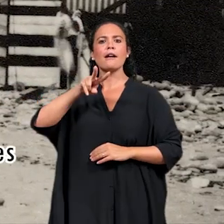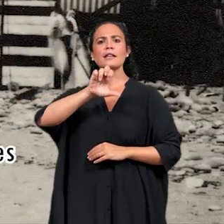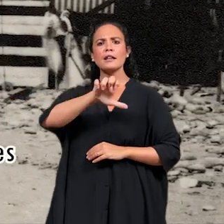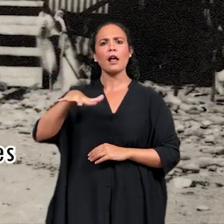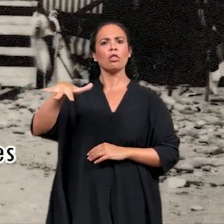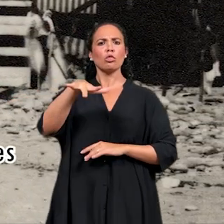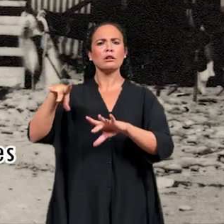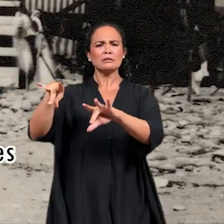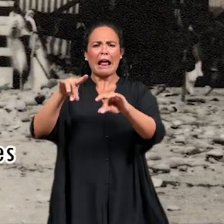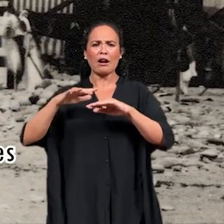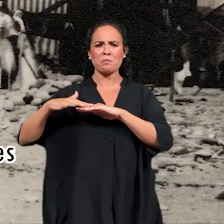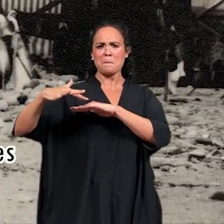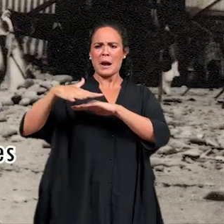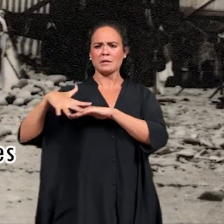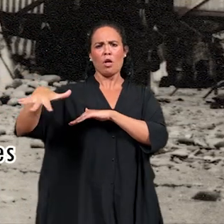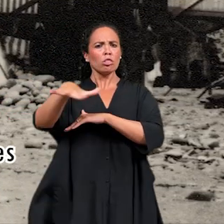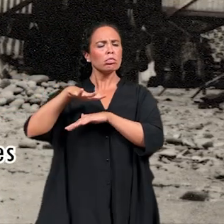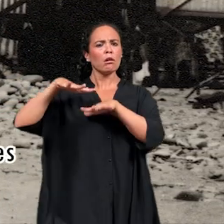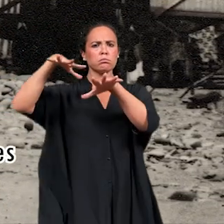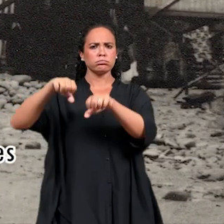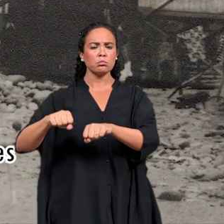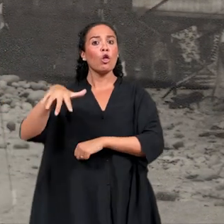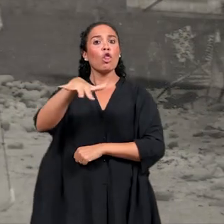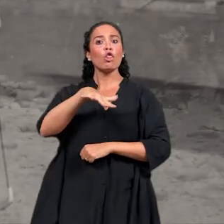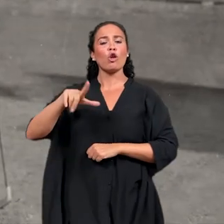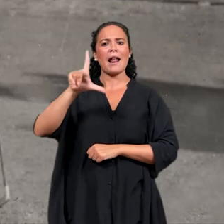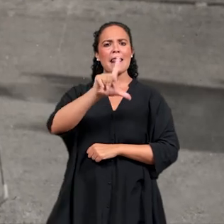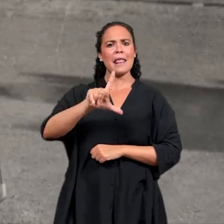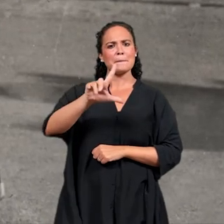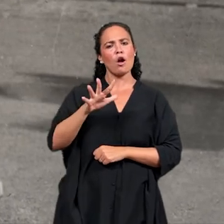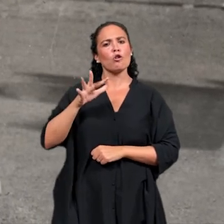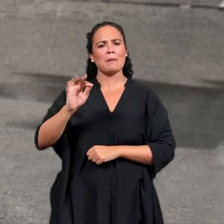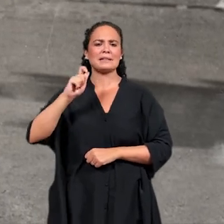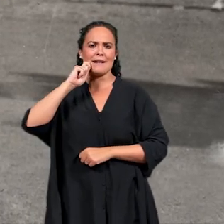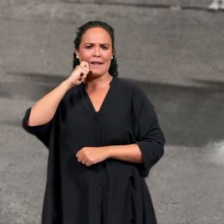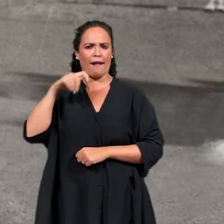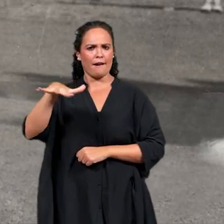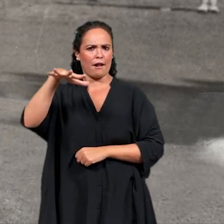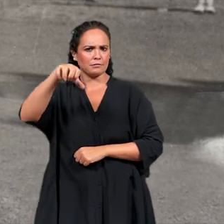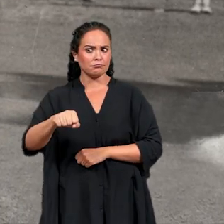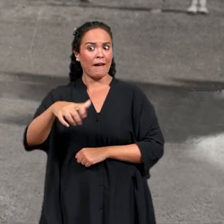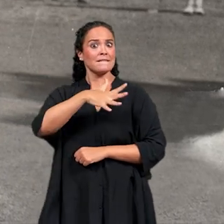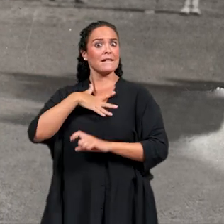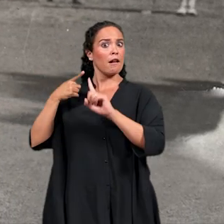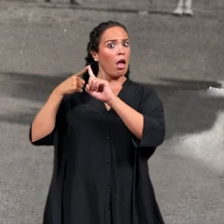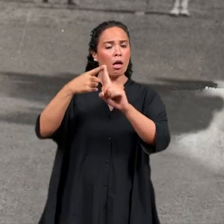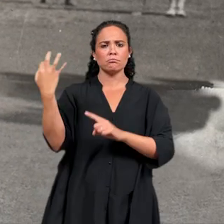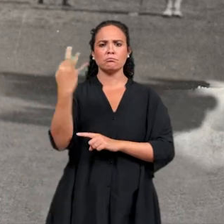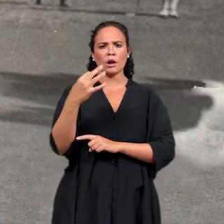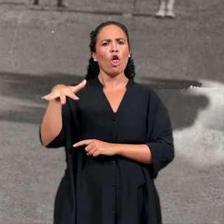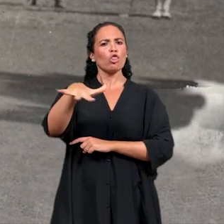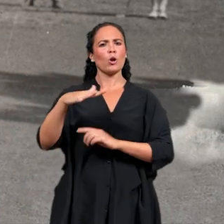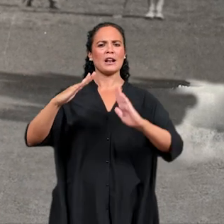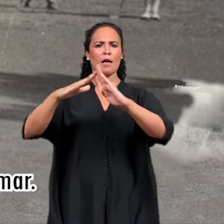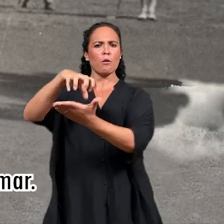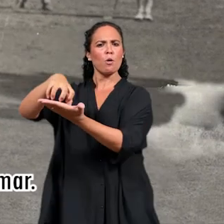grandes extensiones de arenales y marismas entre Lamiaco y las Arenas. Su objetivo era convertirlas en zonas de esparcimiento y